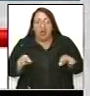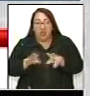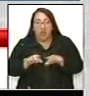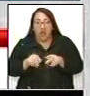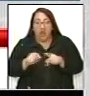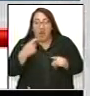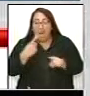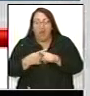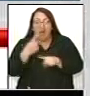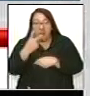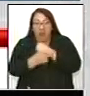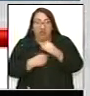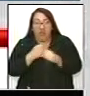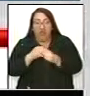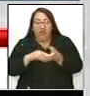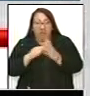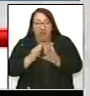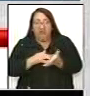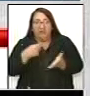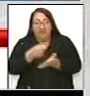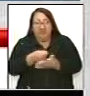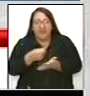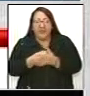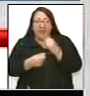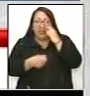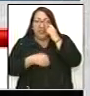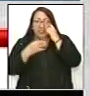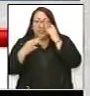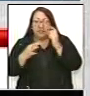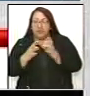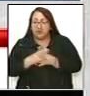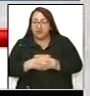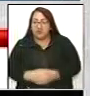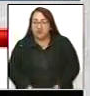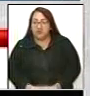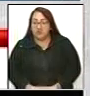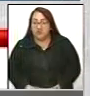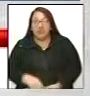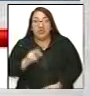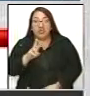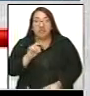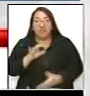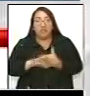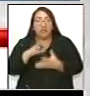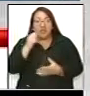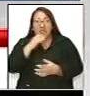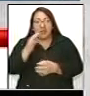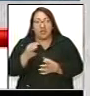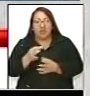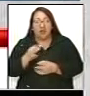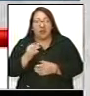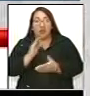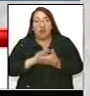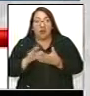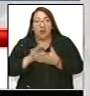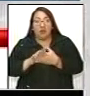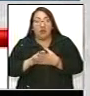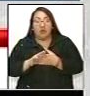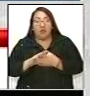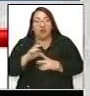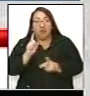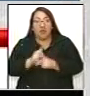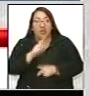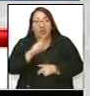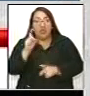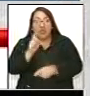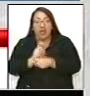2 años. Los componentes de la enseñanza del inglés son material virtual de aprendizaje de inglés, licencia personal para cada